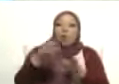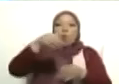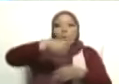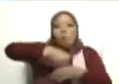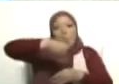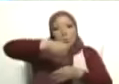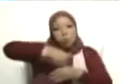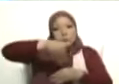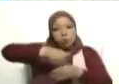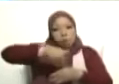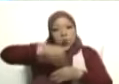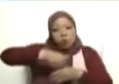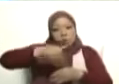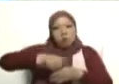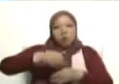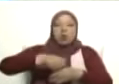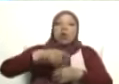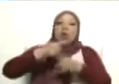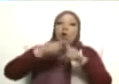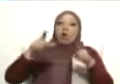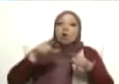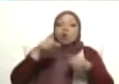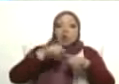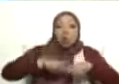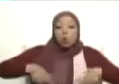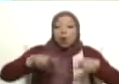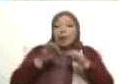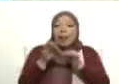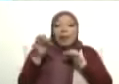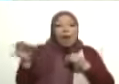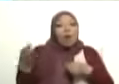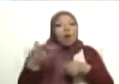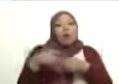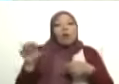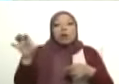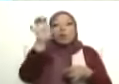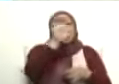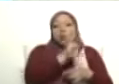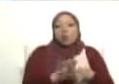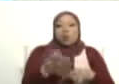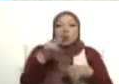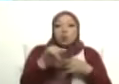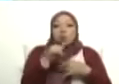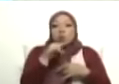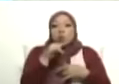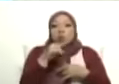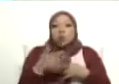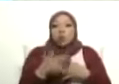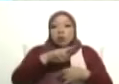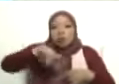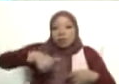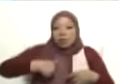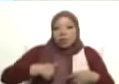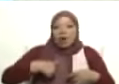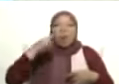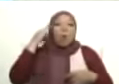Negro, en Parimabé, allá en el San Martín de Turumbán, en el estado